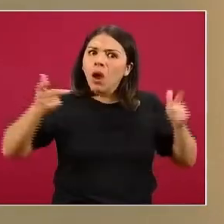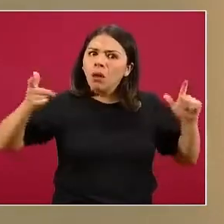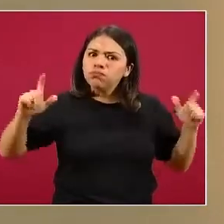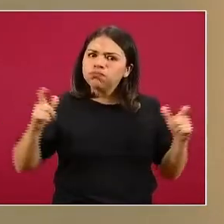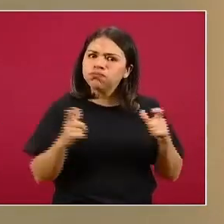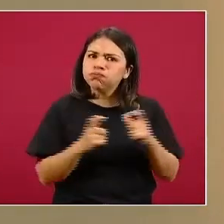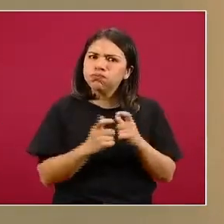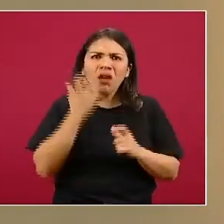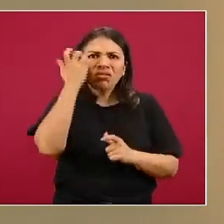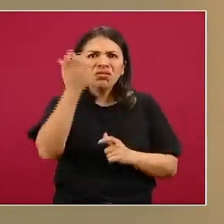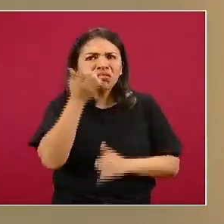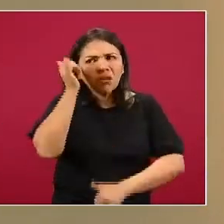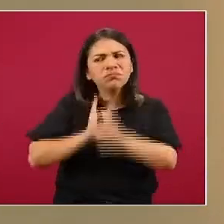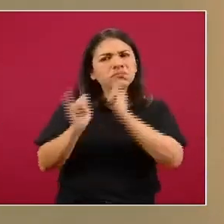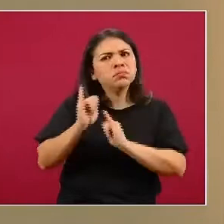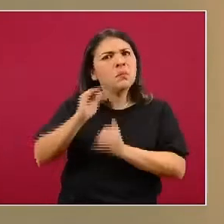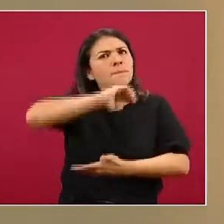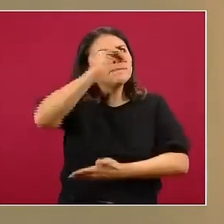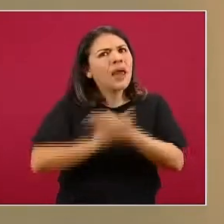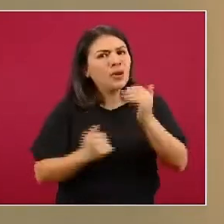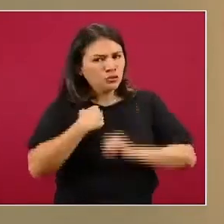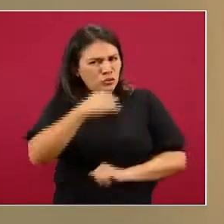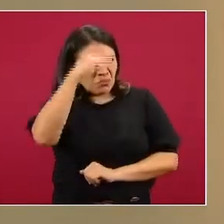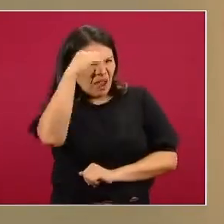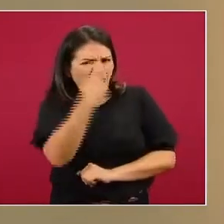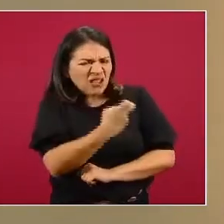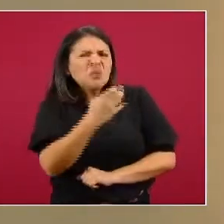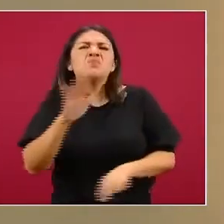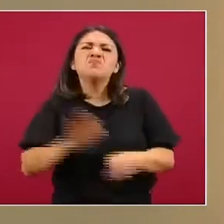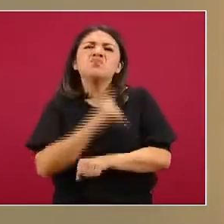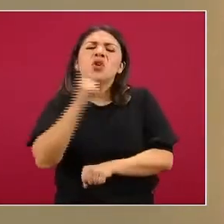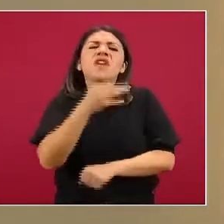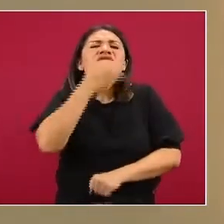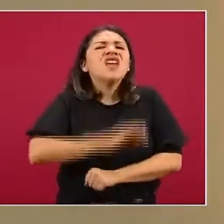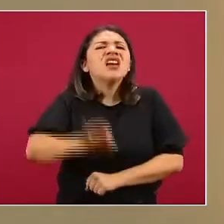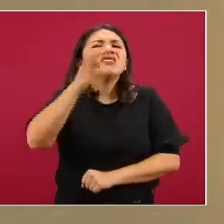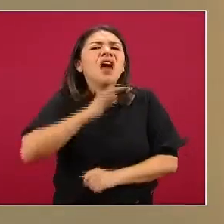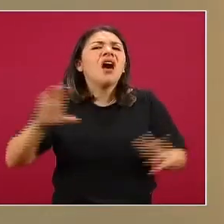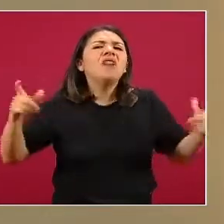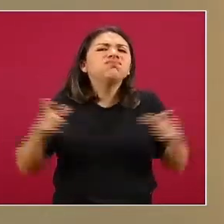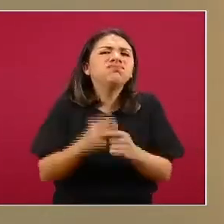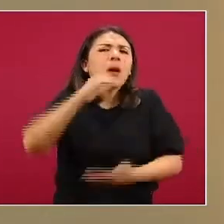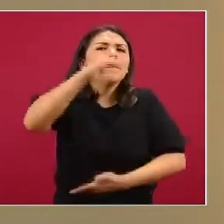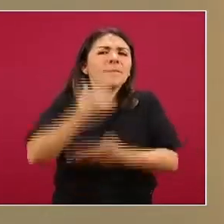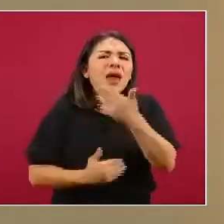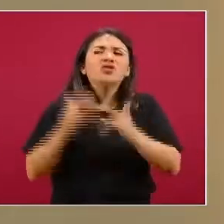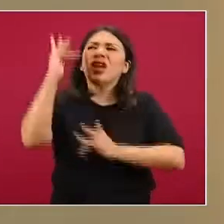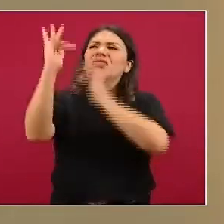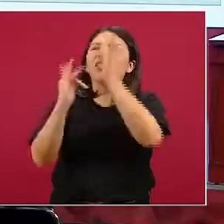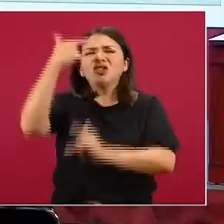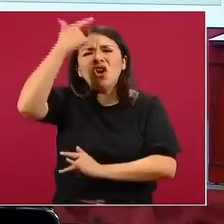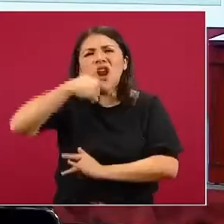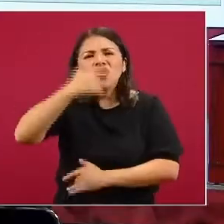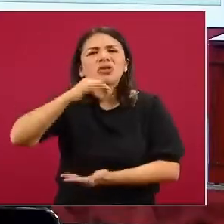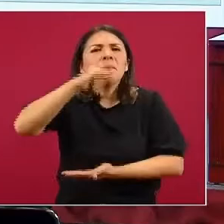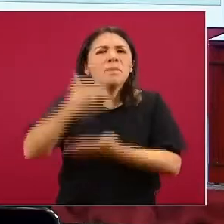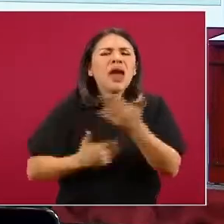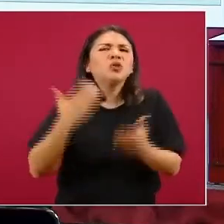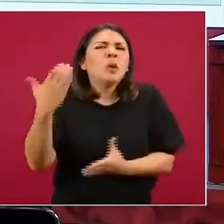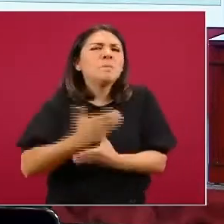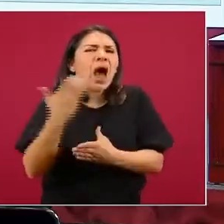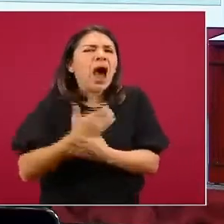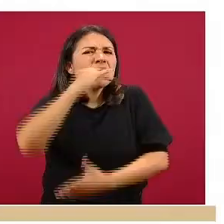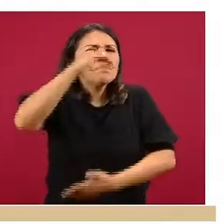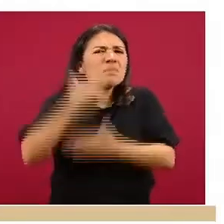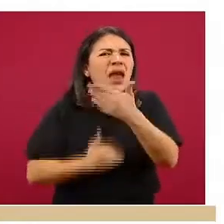un tanto el consumo de alcohol. Pensamos que esto tiene que ver con que han habido menos fiestas, menos centros nocturnos, menos bares o menos antros, como